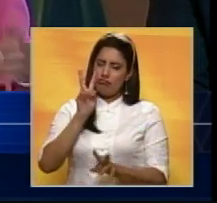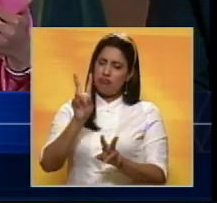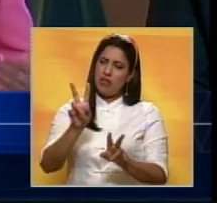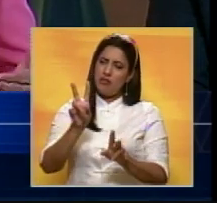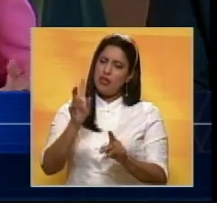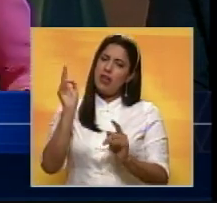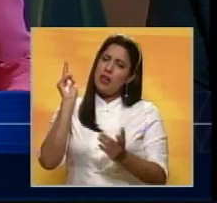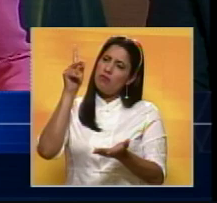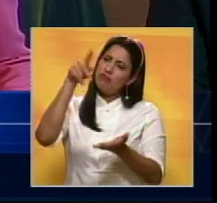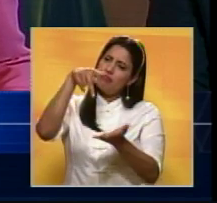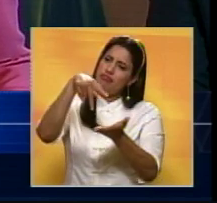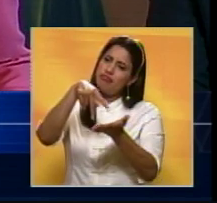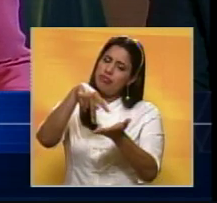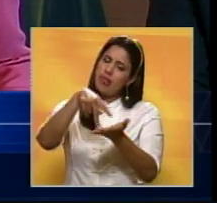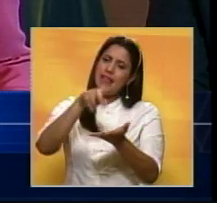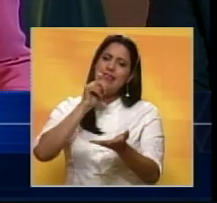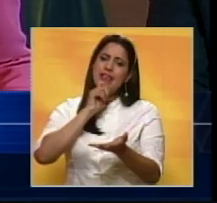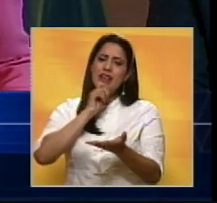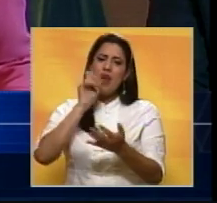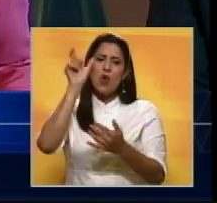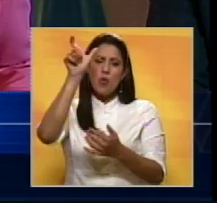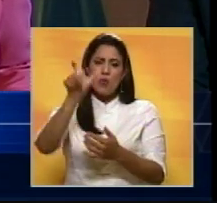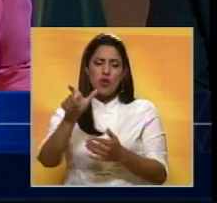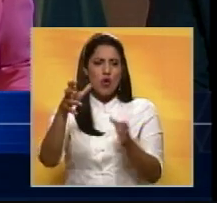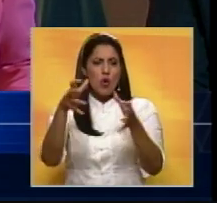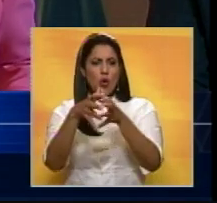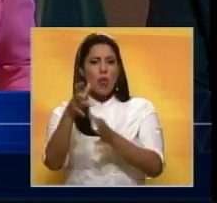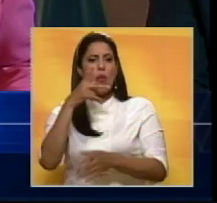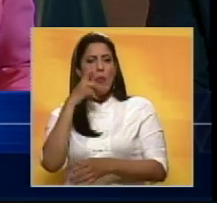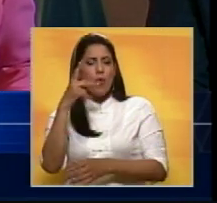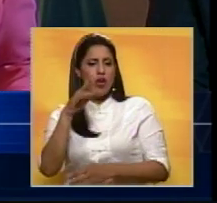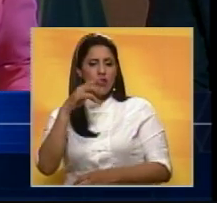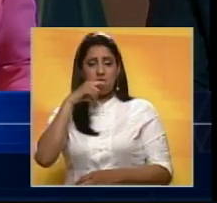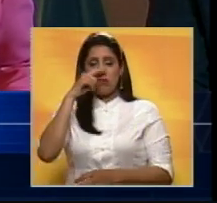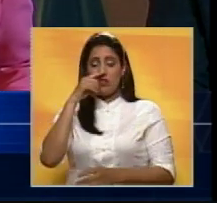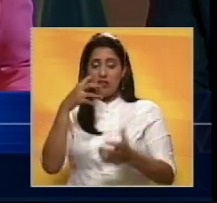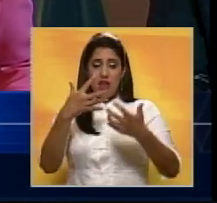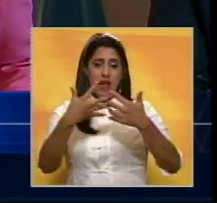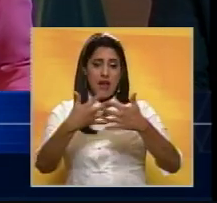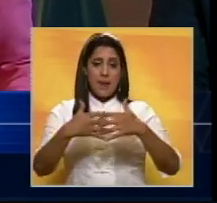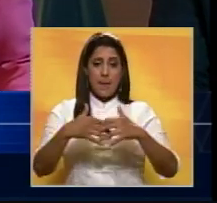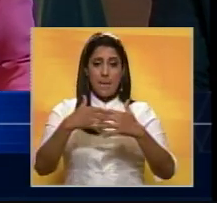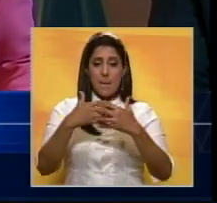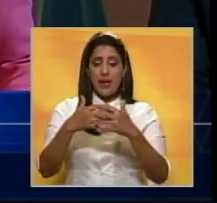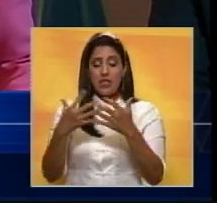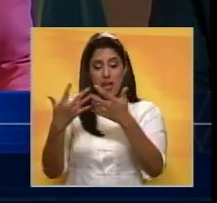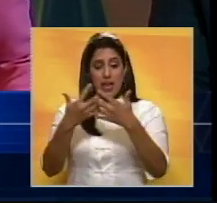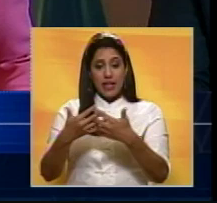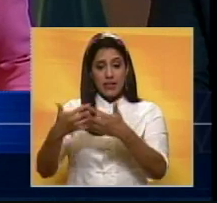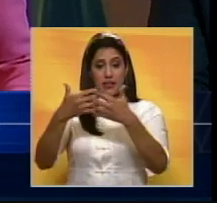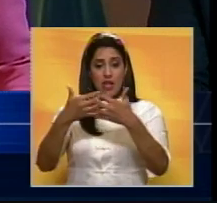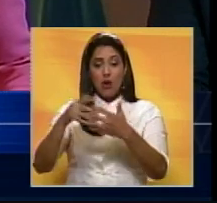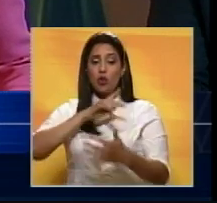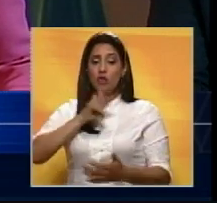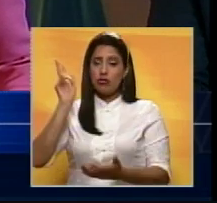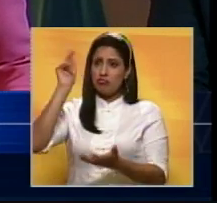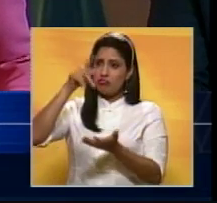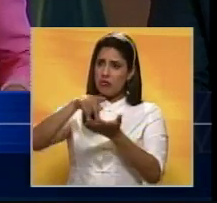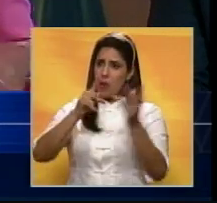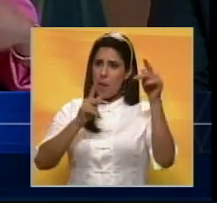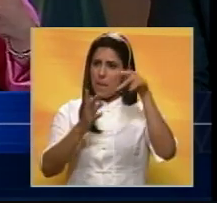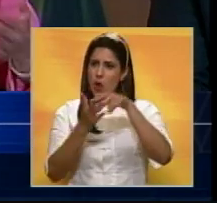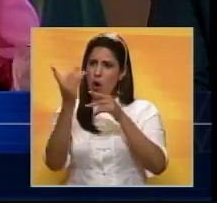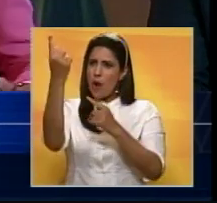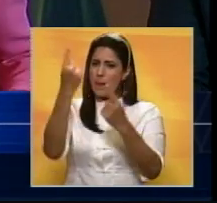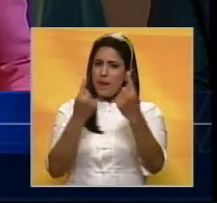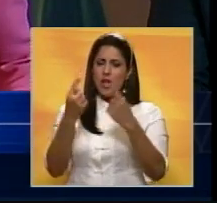desde la llegada de mercenarios de la política, de franquicias empresariales estadounidenses en nuestra región, con